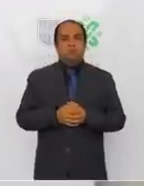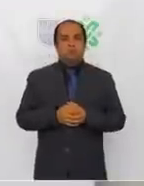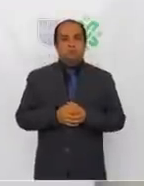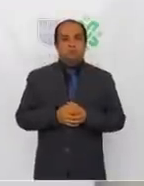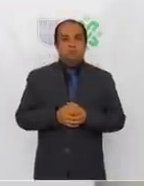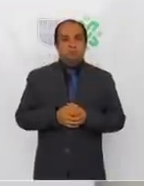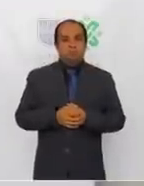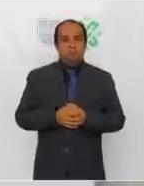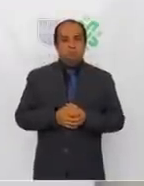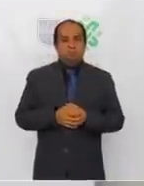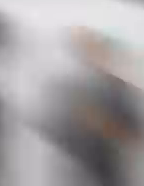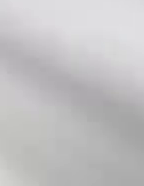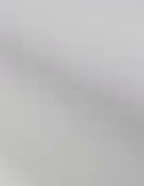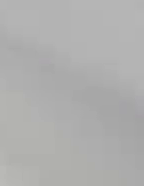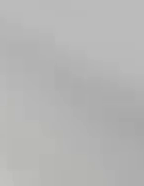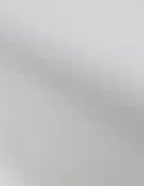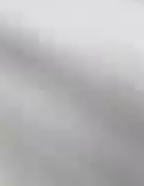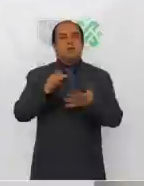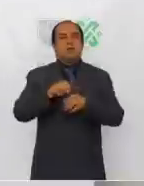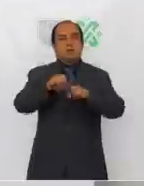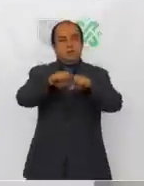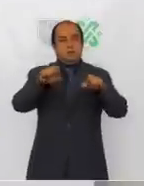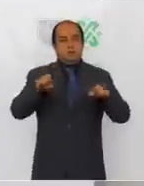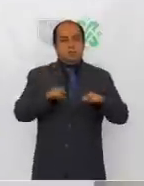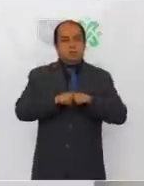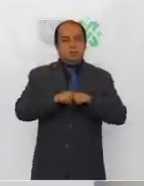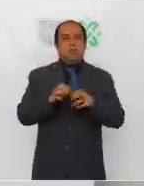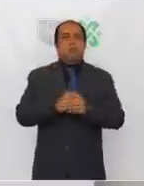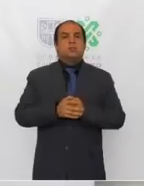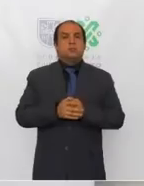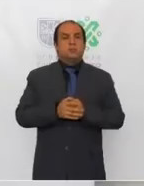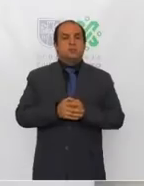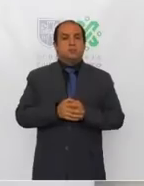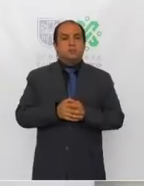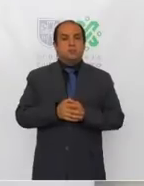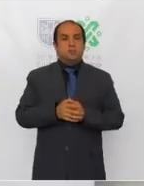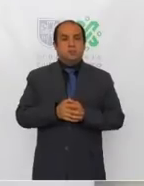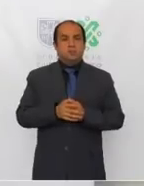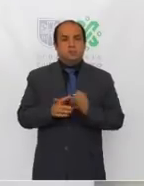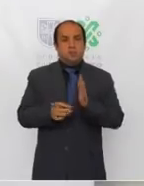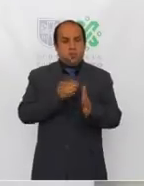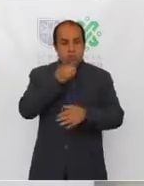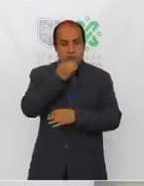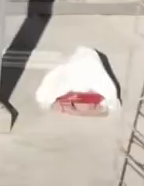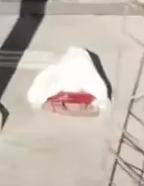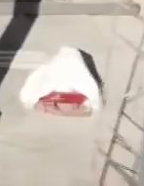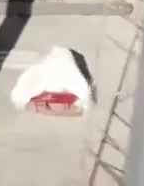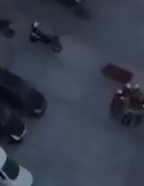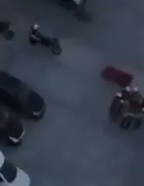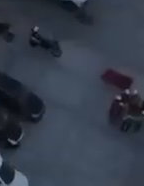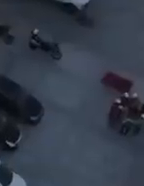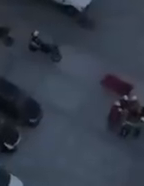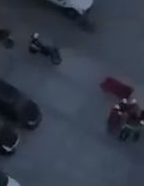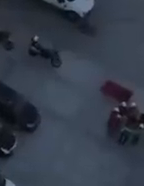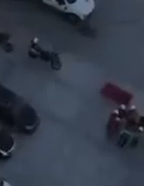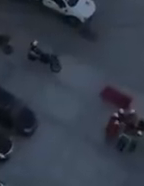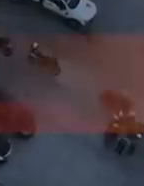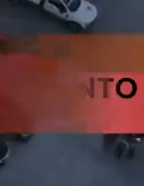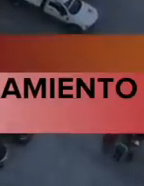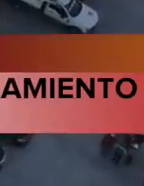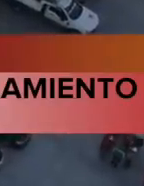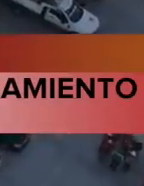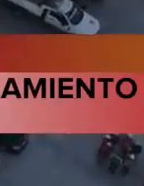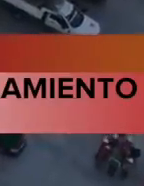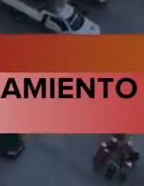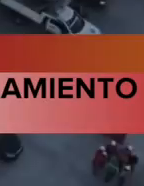No me resta más que agradecer a los equipos, desde los que comenzaron con el proceso de selección en